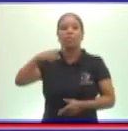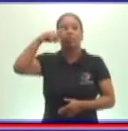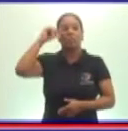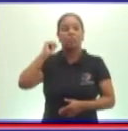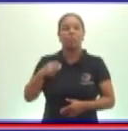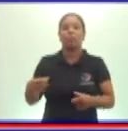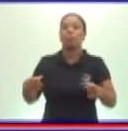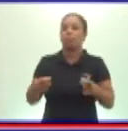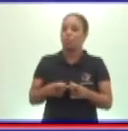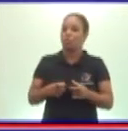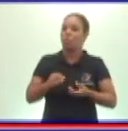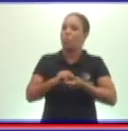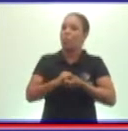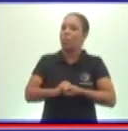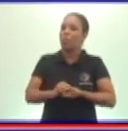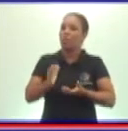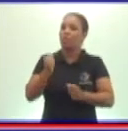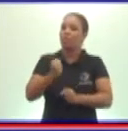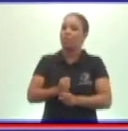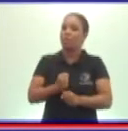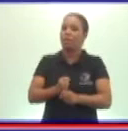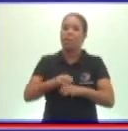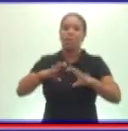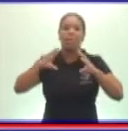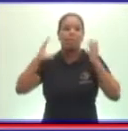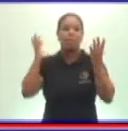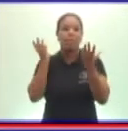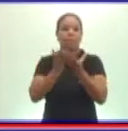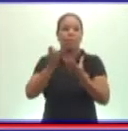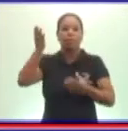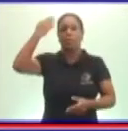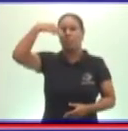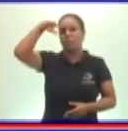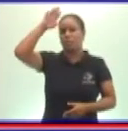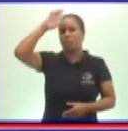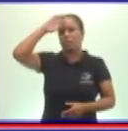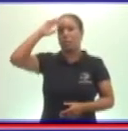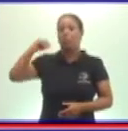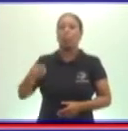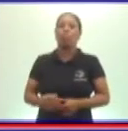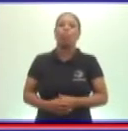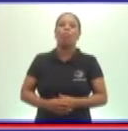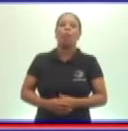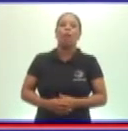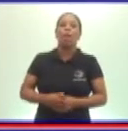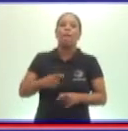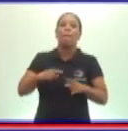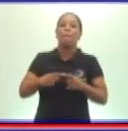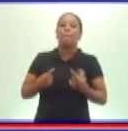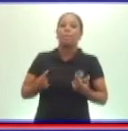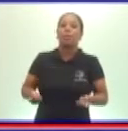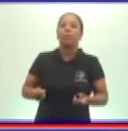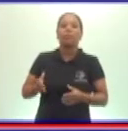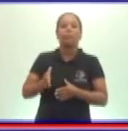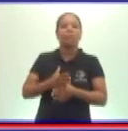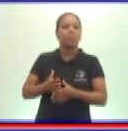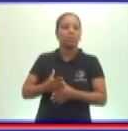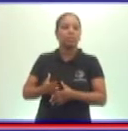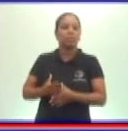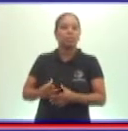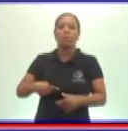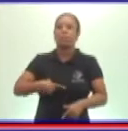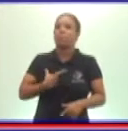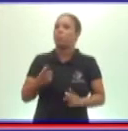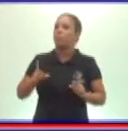grupo, de sus compañeros de trabajo, del mundo de Cuba en sentido general, porque existe una diversidad en términos de